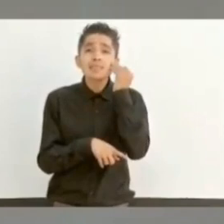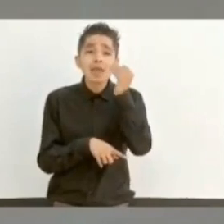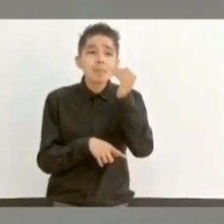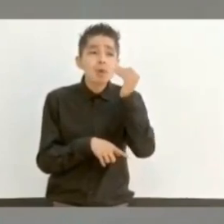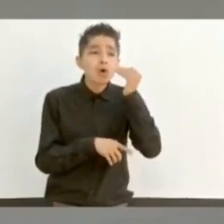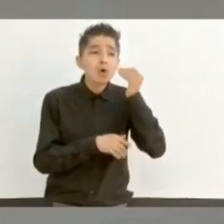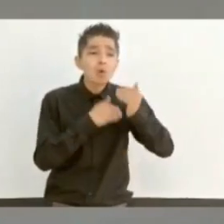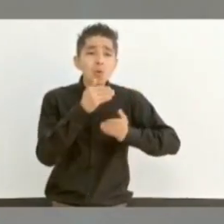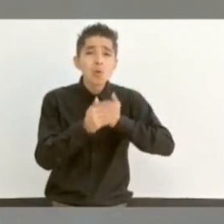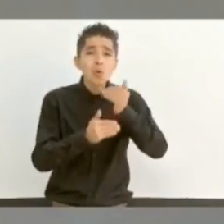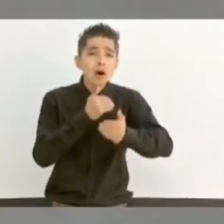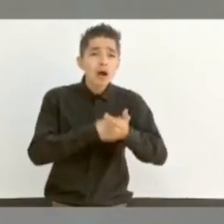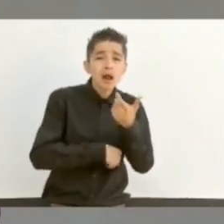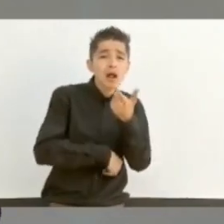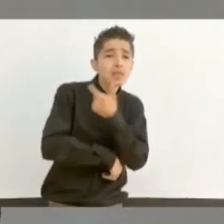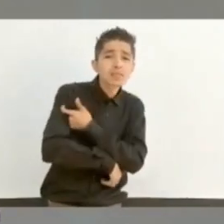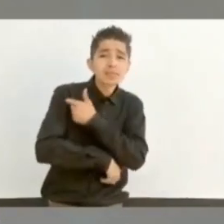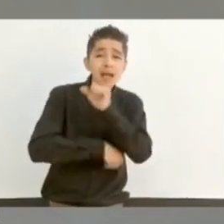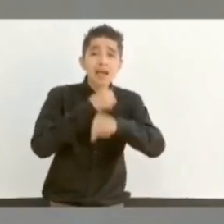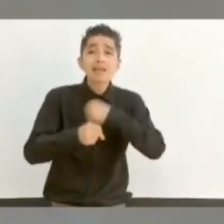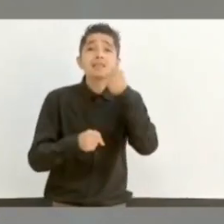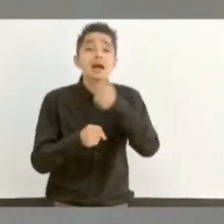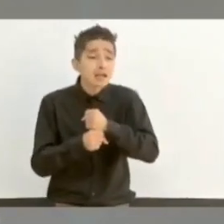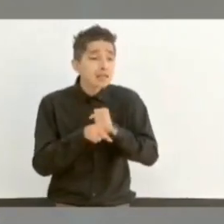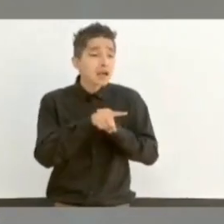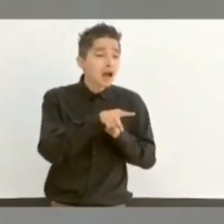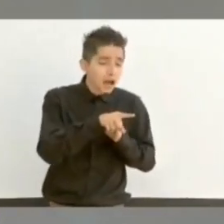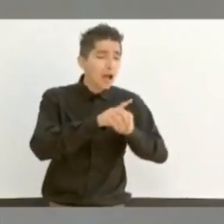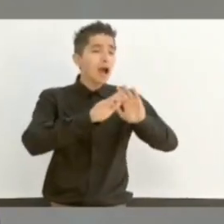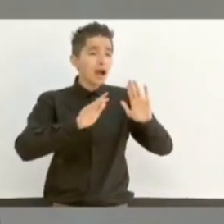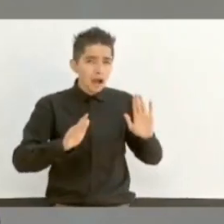corresponda, de acuerdo a la edad.